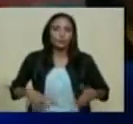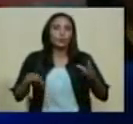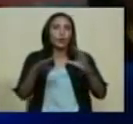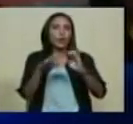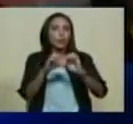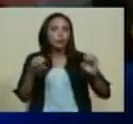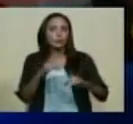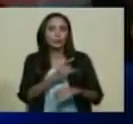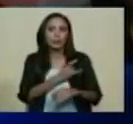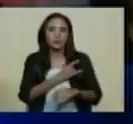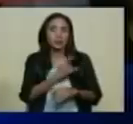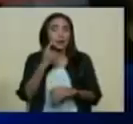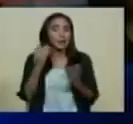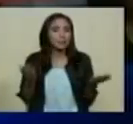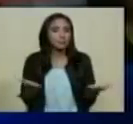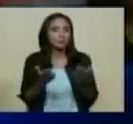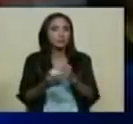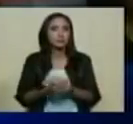universitaria,